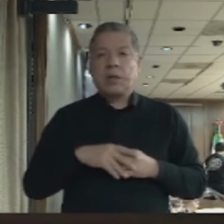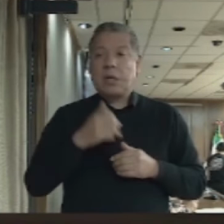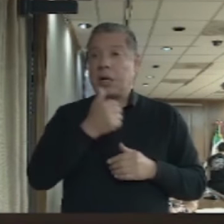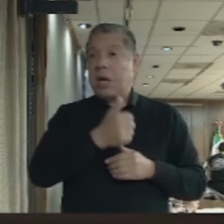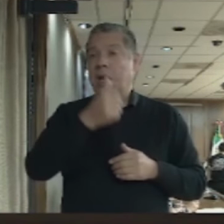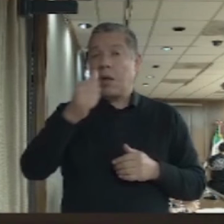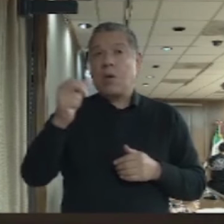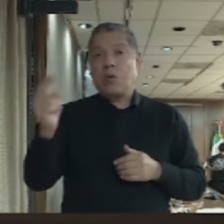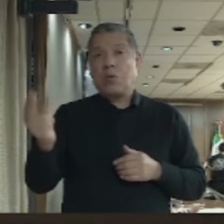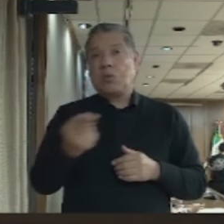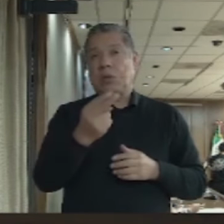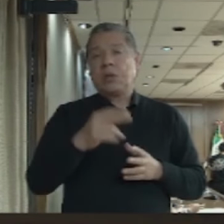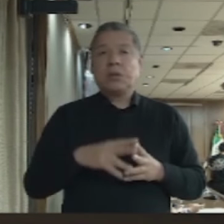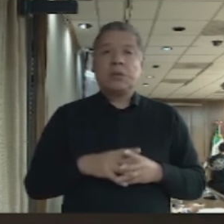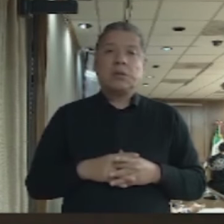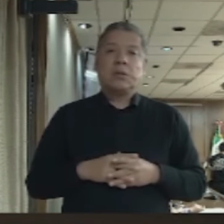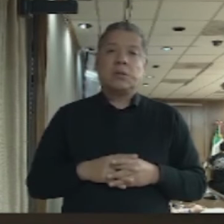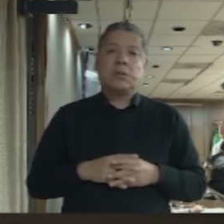una y de cada uno de ustedes.